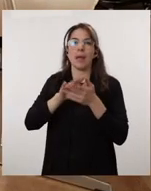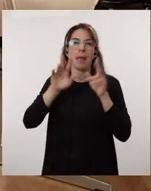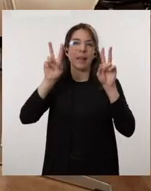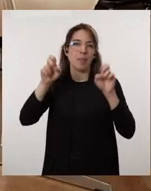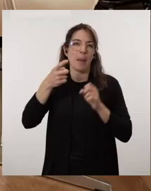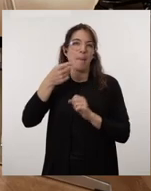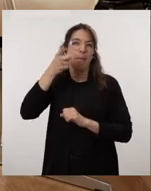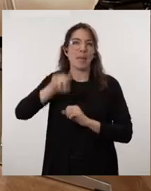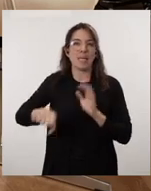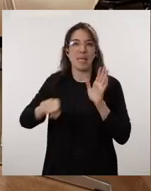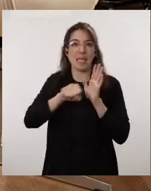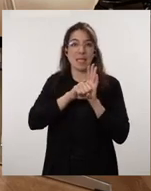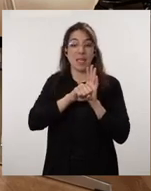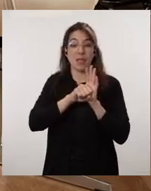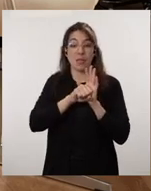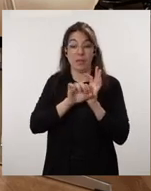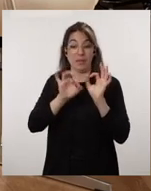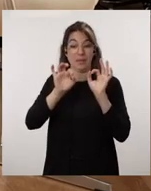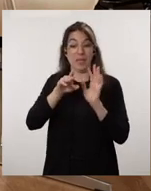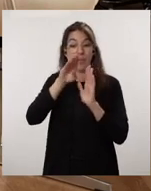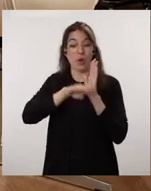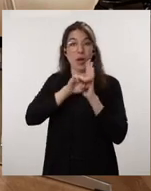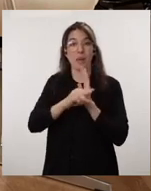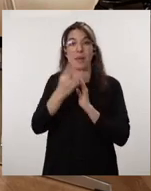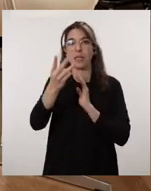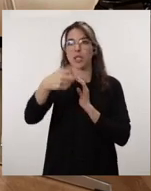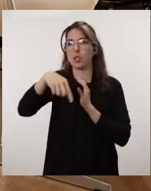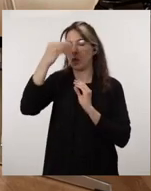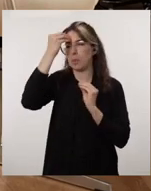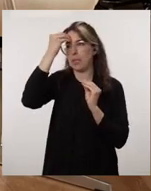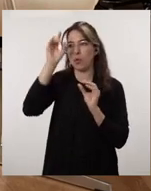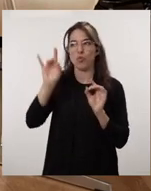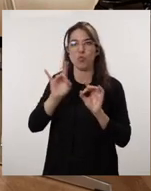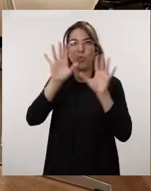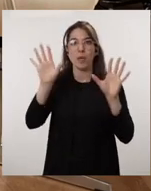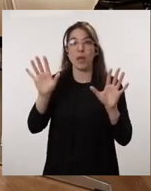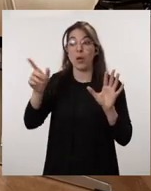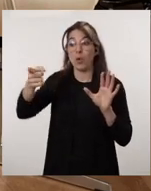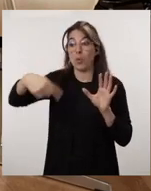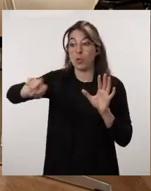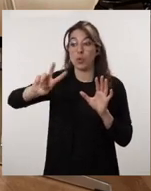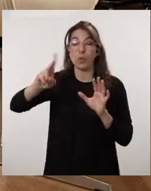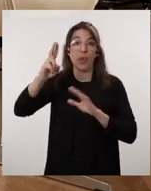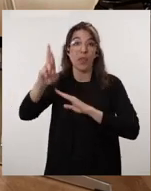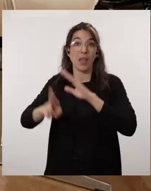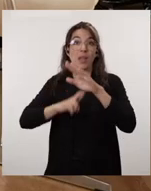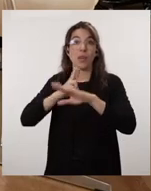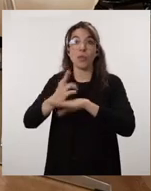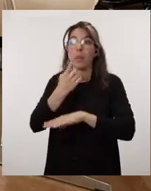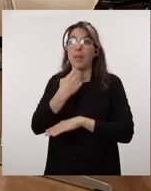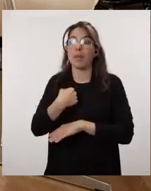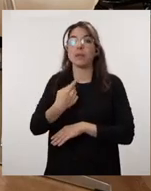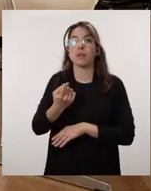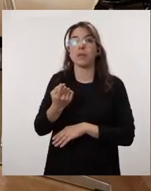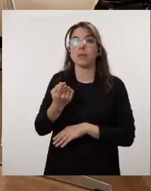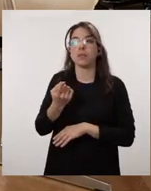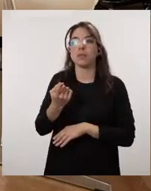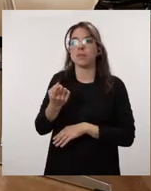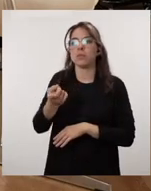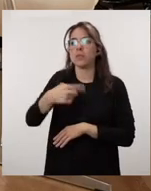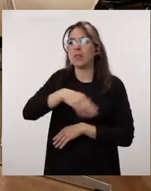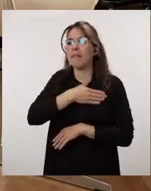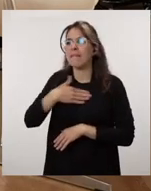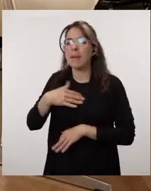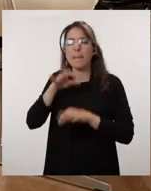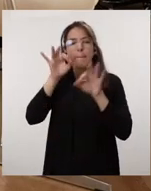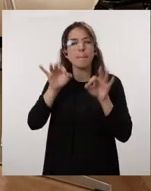este mes del sello de estos tres programas teníamos muy claro desde vuestro vicerrectorado me señala stage queremos que